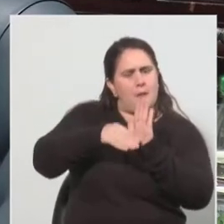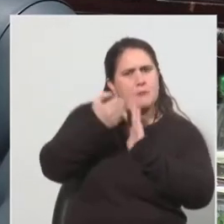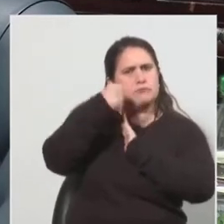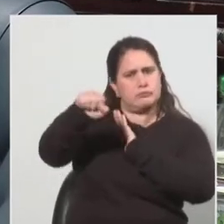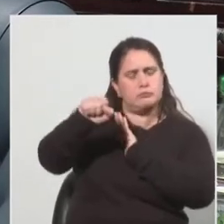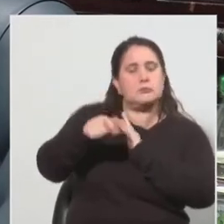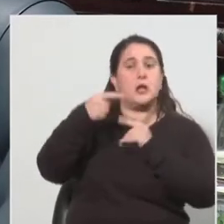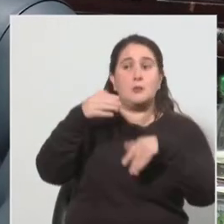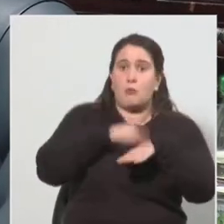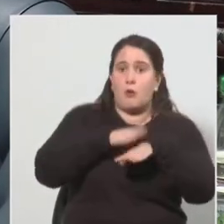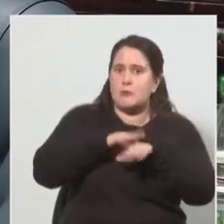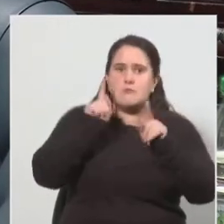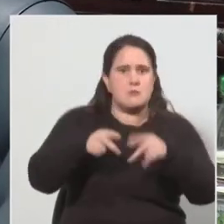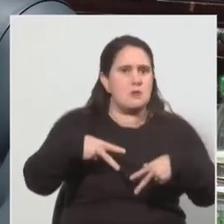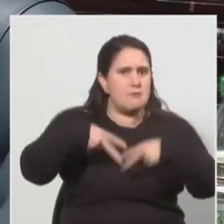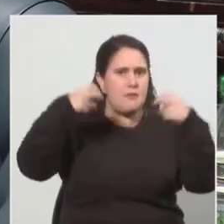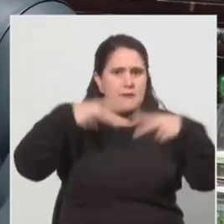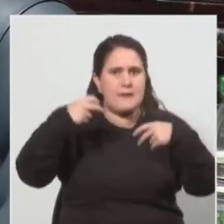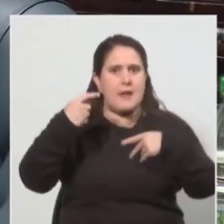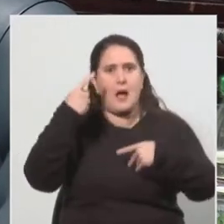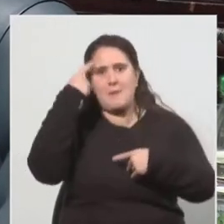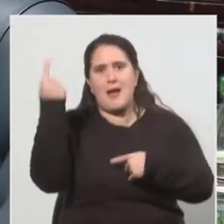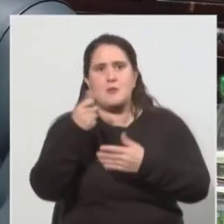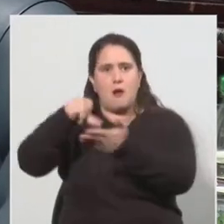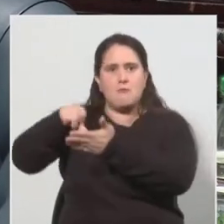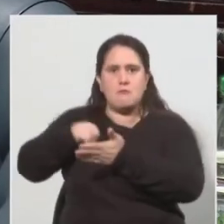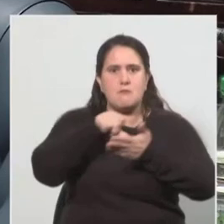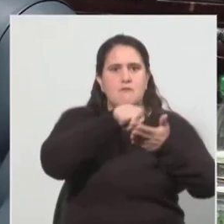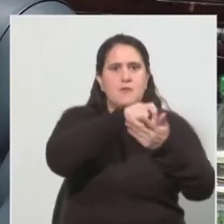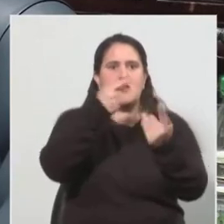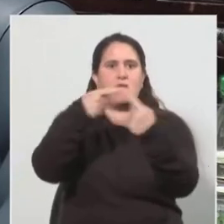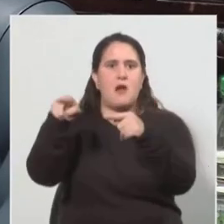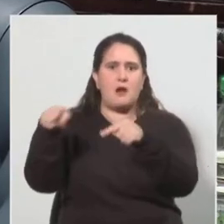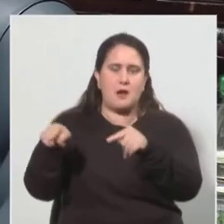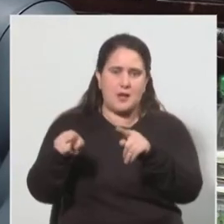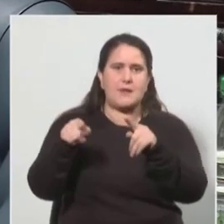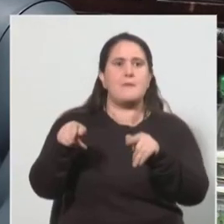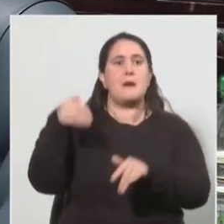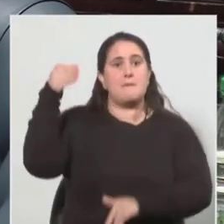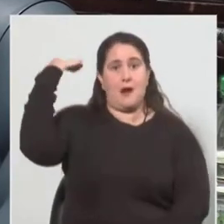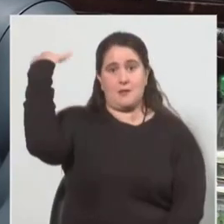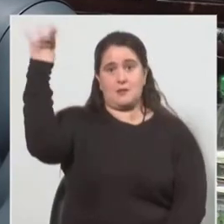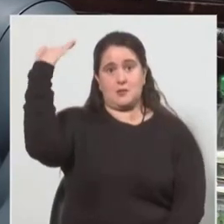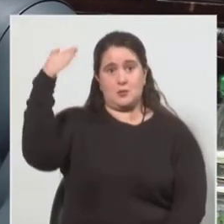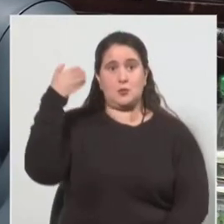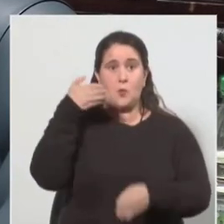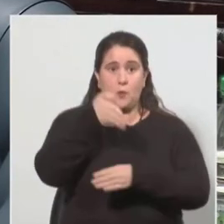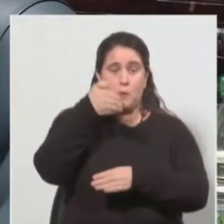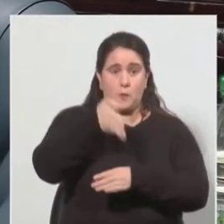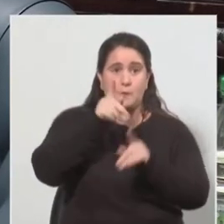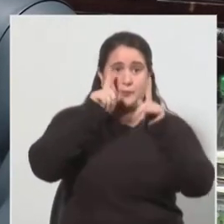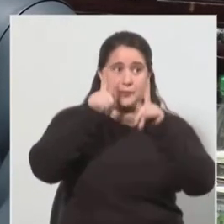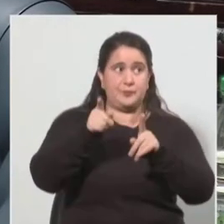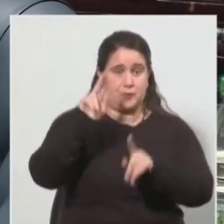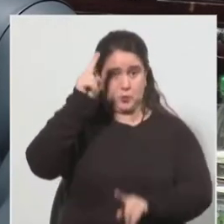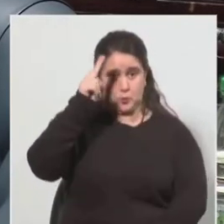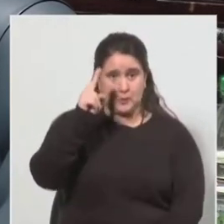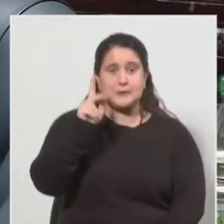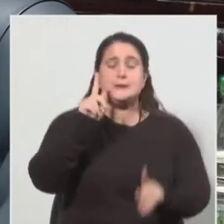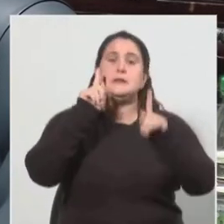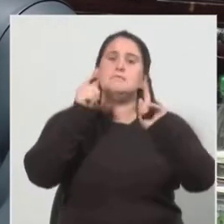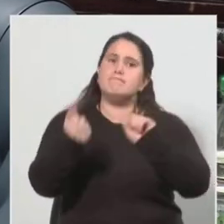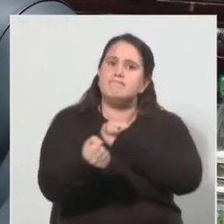siendo investigado internacionalmente con la participación de autoridades uruguayas y que